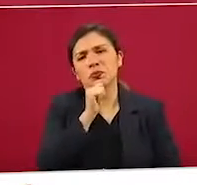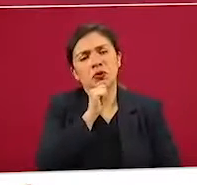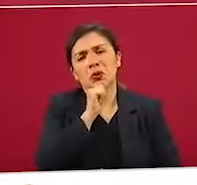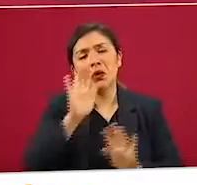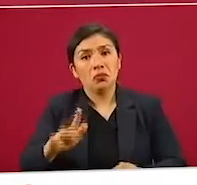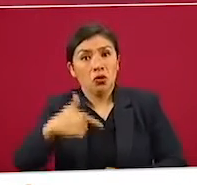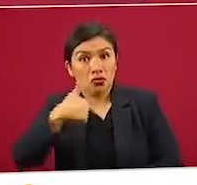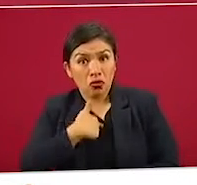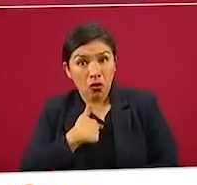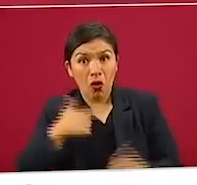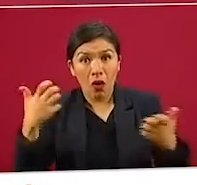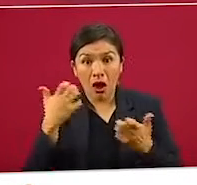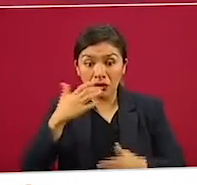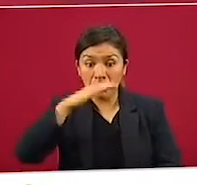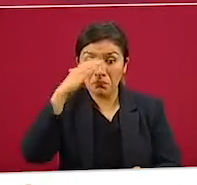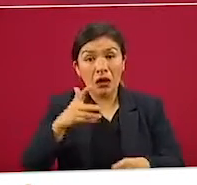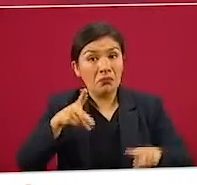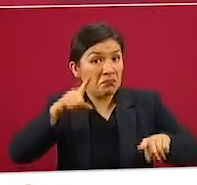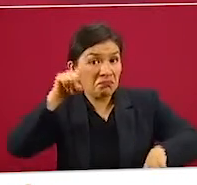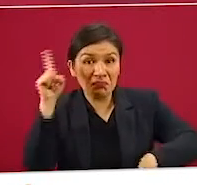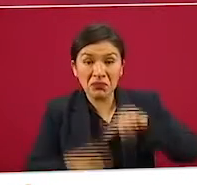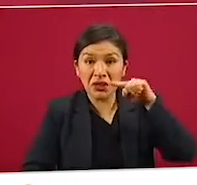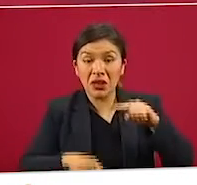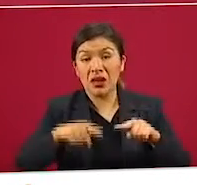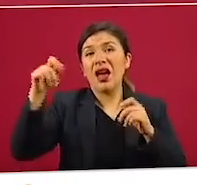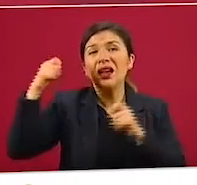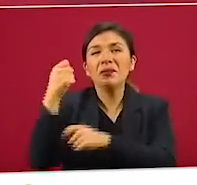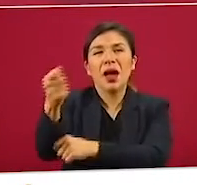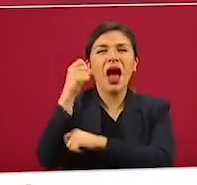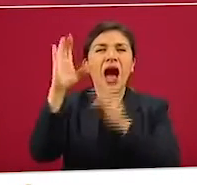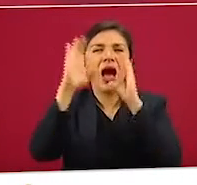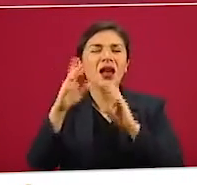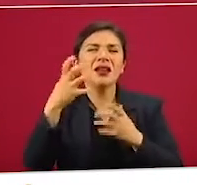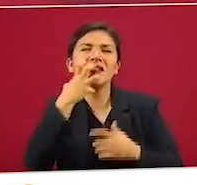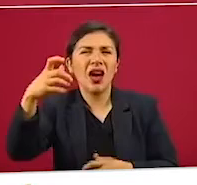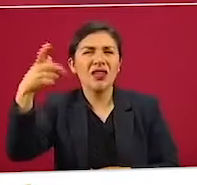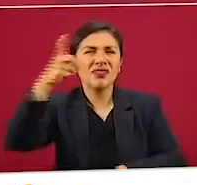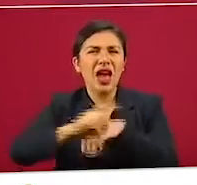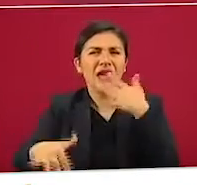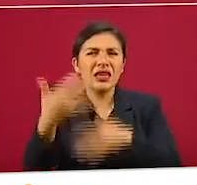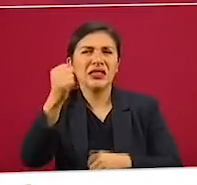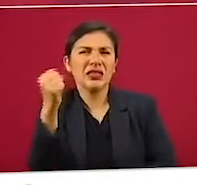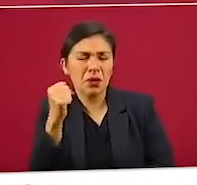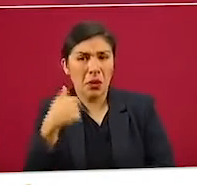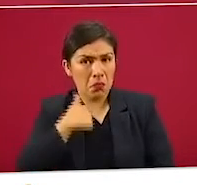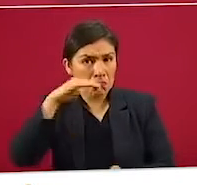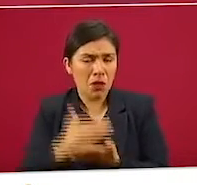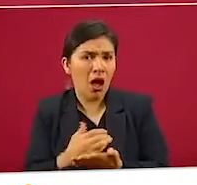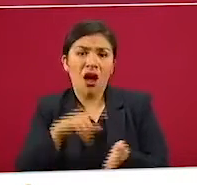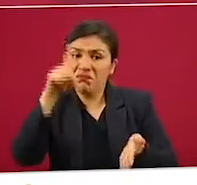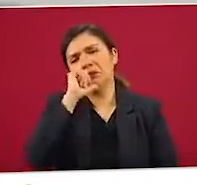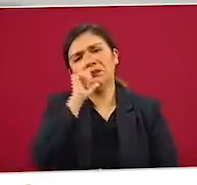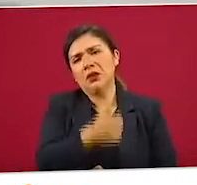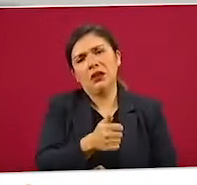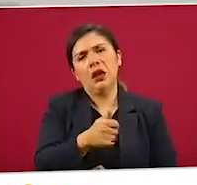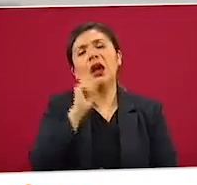Nosotros no vamos a suspender, desde luego, la ceremonia, o sea, ninguna ceremonia hemos suspendido que tenga